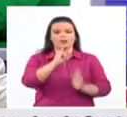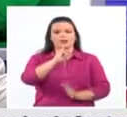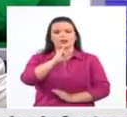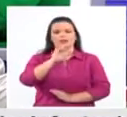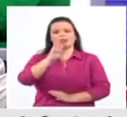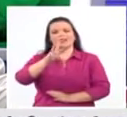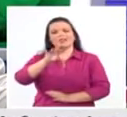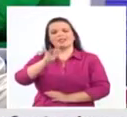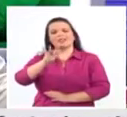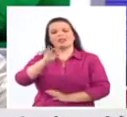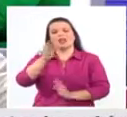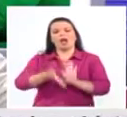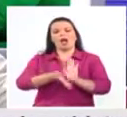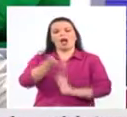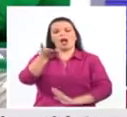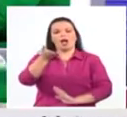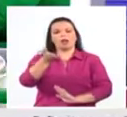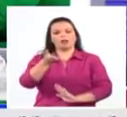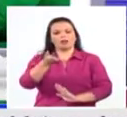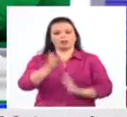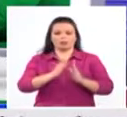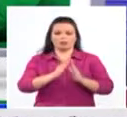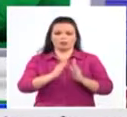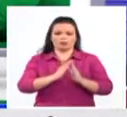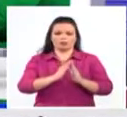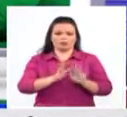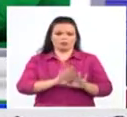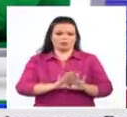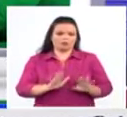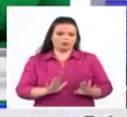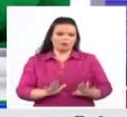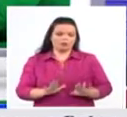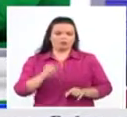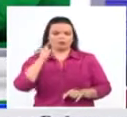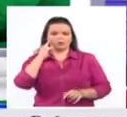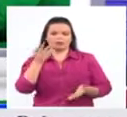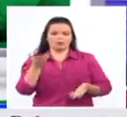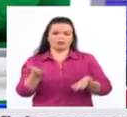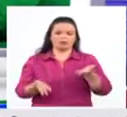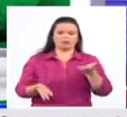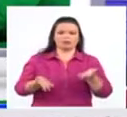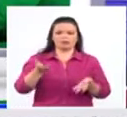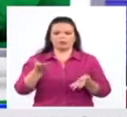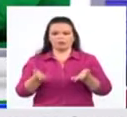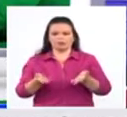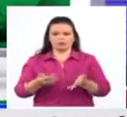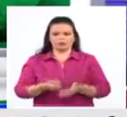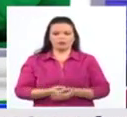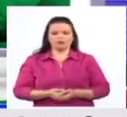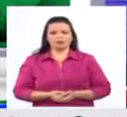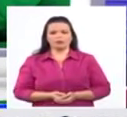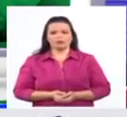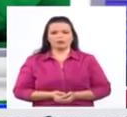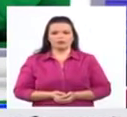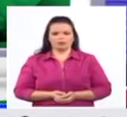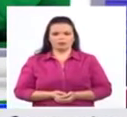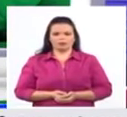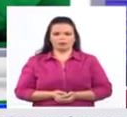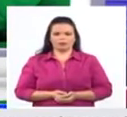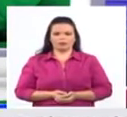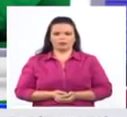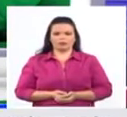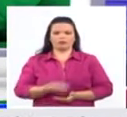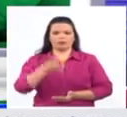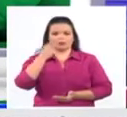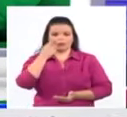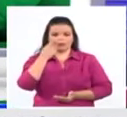6.637 altas se dieron en nuestro país, con lo cual ya se darán cuenta de que queda por debajo del número